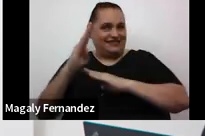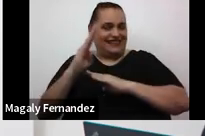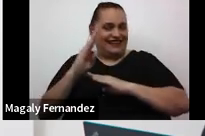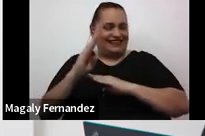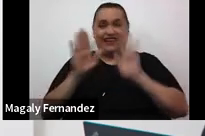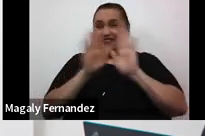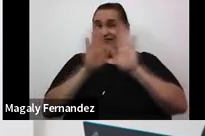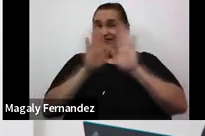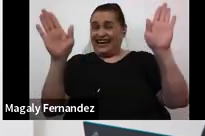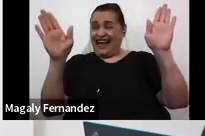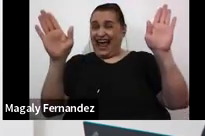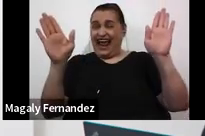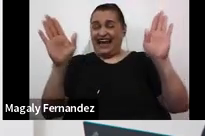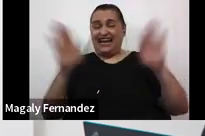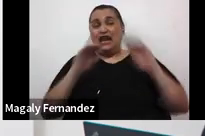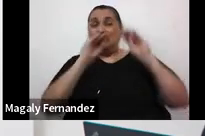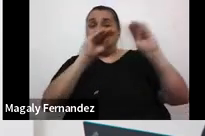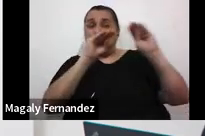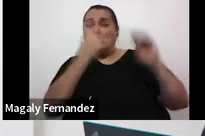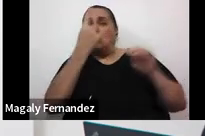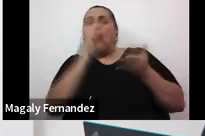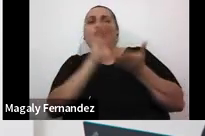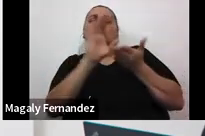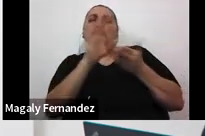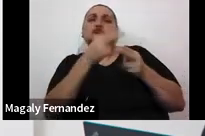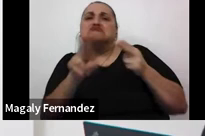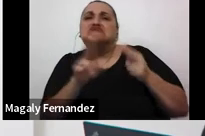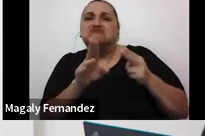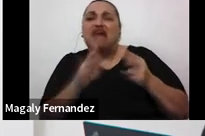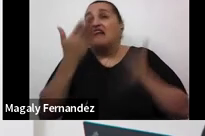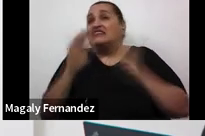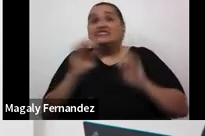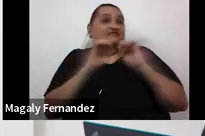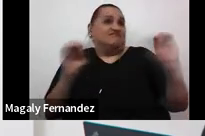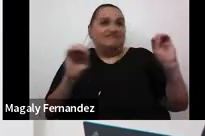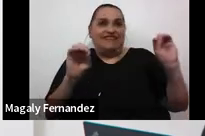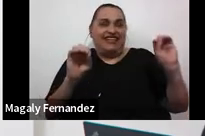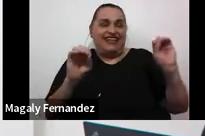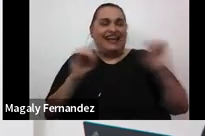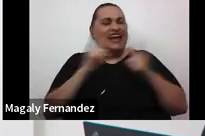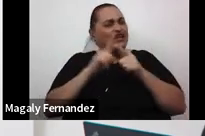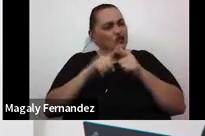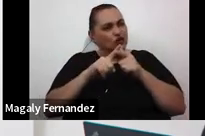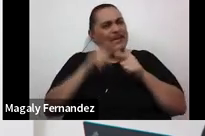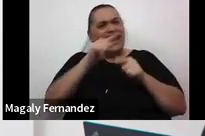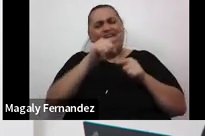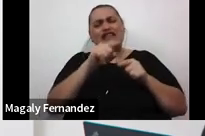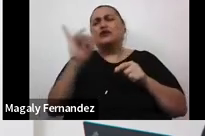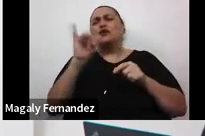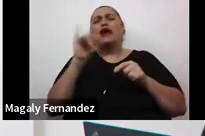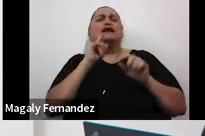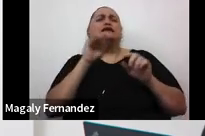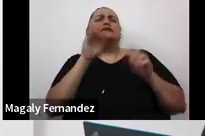la formación a nivel de a veces un curso a veces ni eso Y eso es apenas un una barnizada